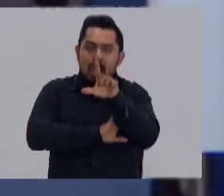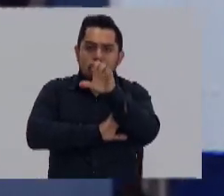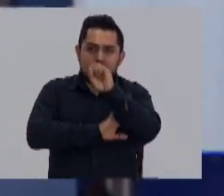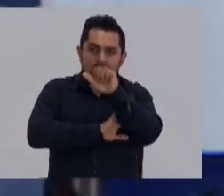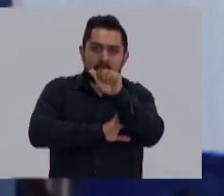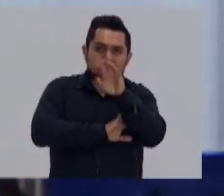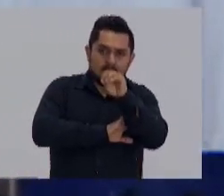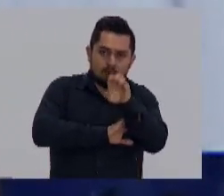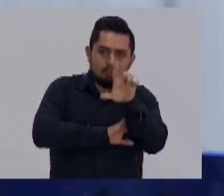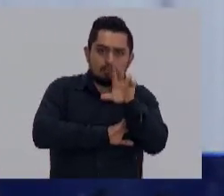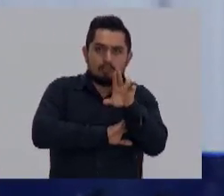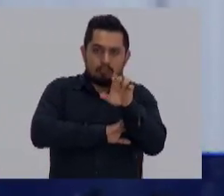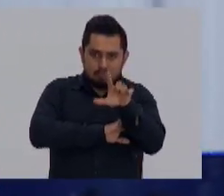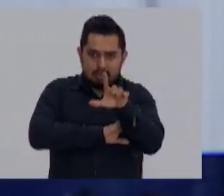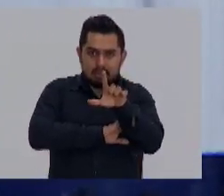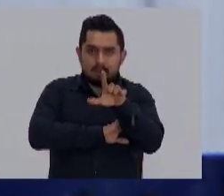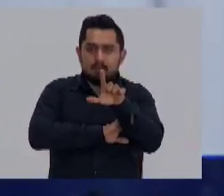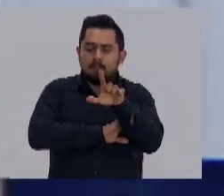Samuel.